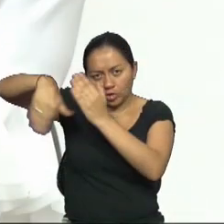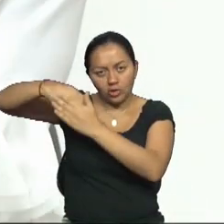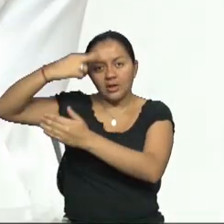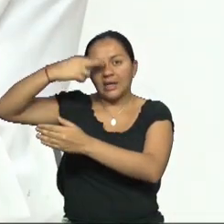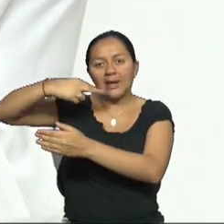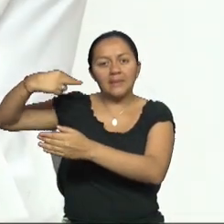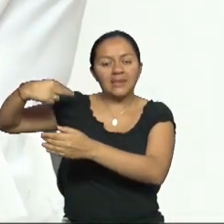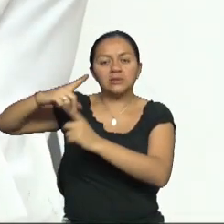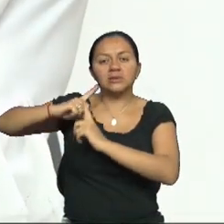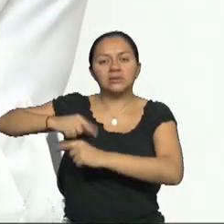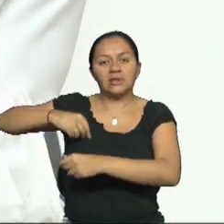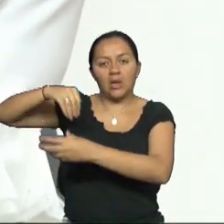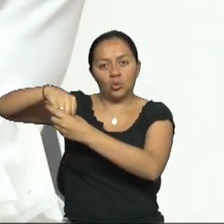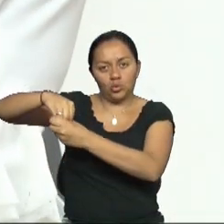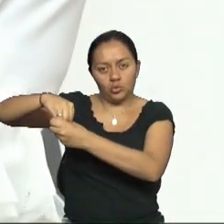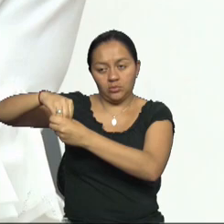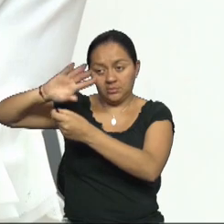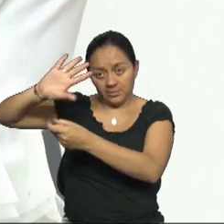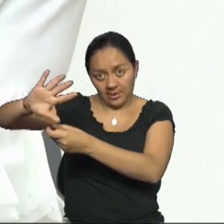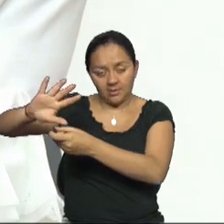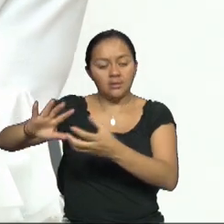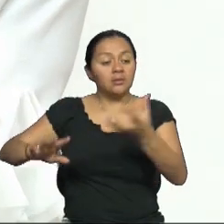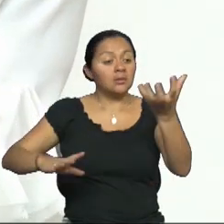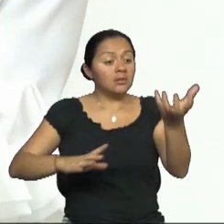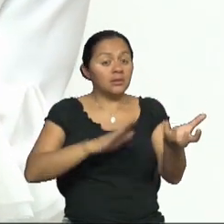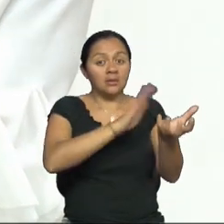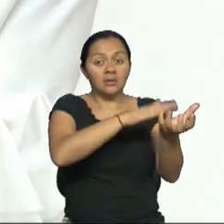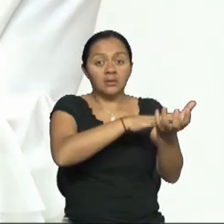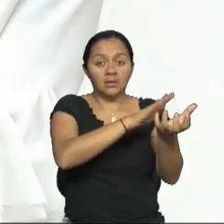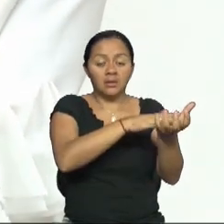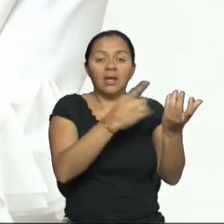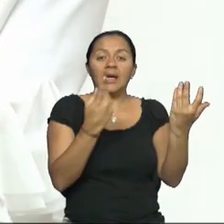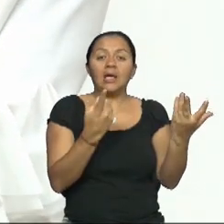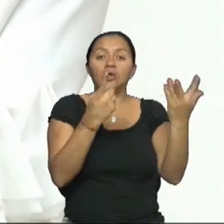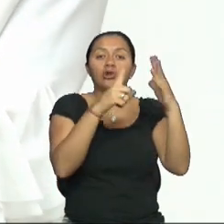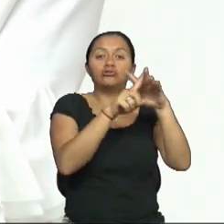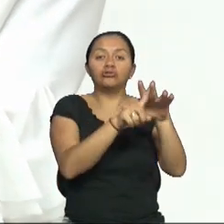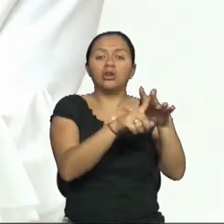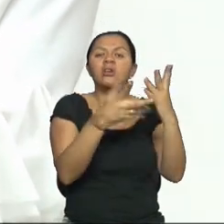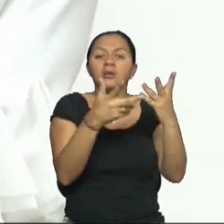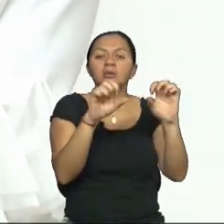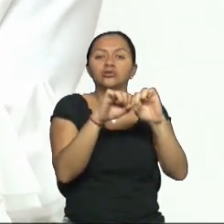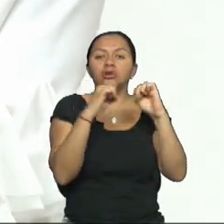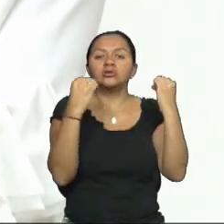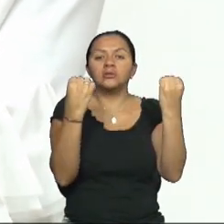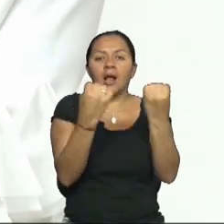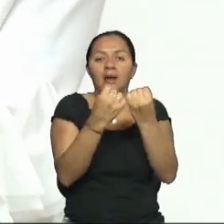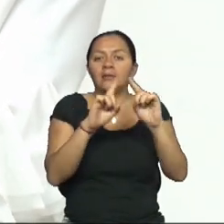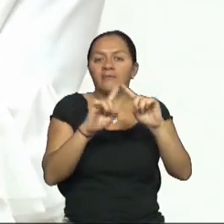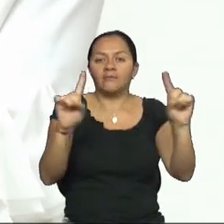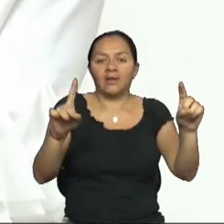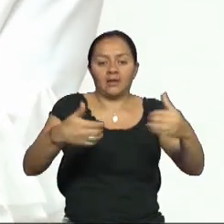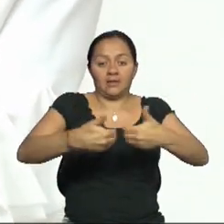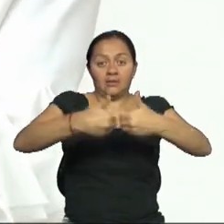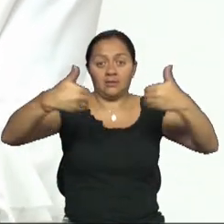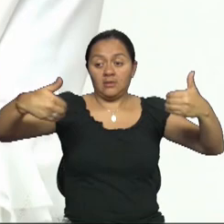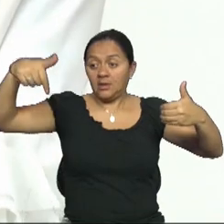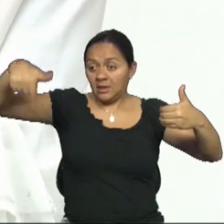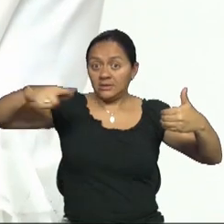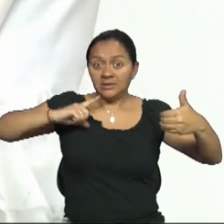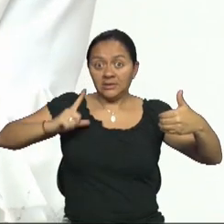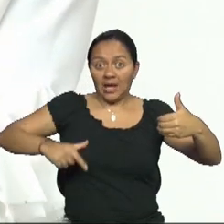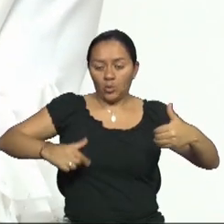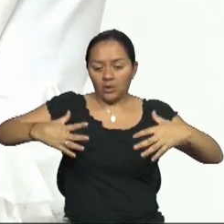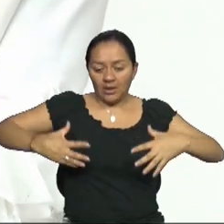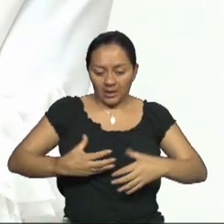la inclusión de personas con discapacidad, donde ya la condición de salud que